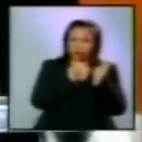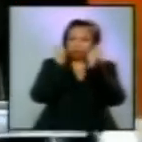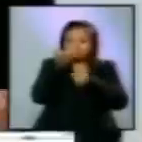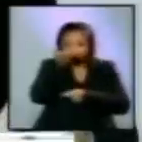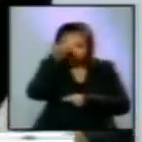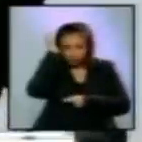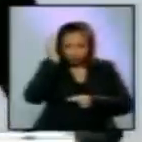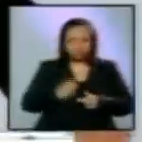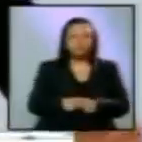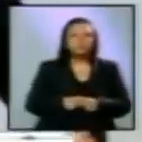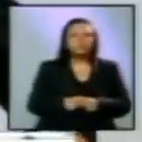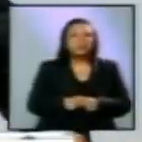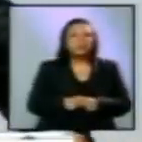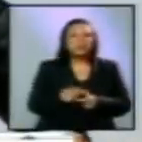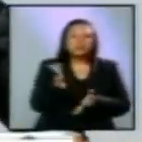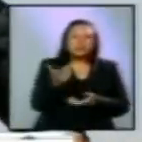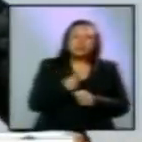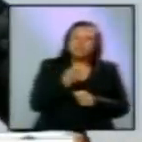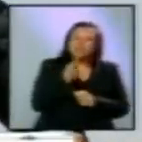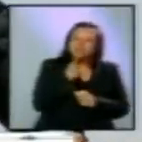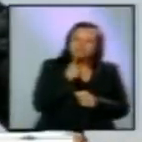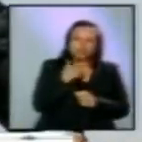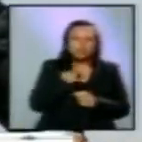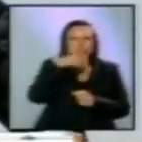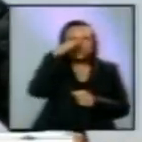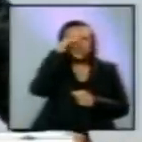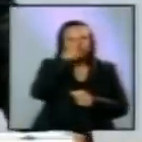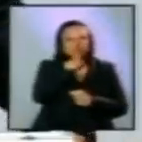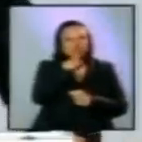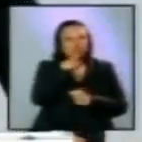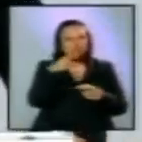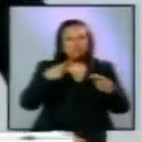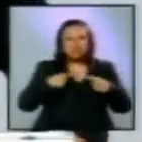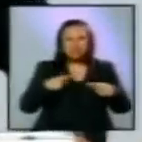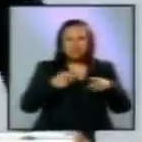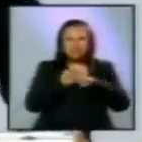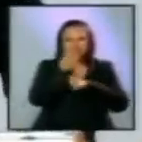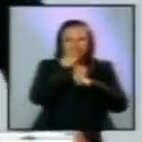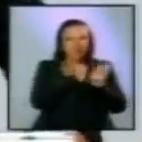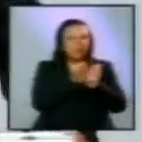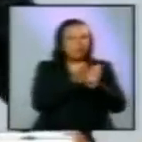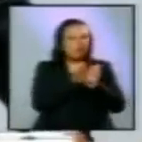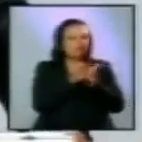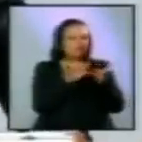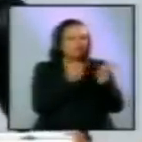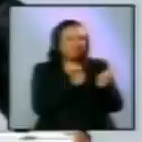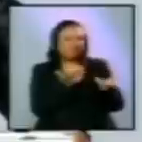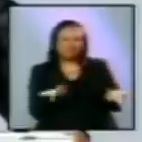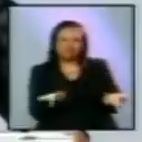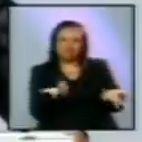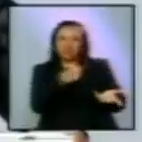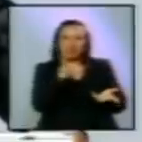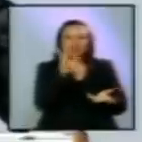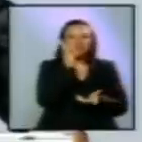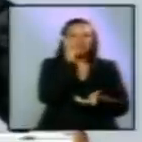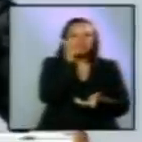Nieto. Andrés Manuel, yo creo que se burla usted de los mexiquenses y de nuestro sistema democrático al no reconocer el sentido